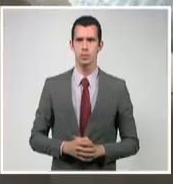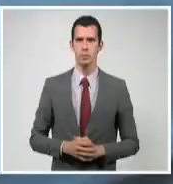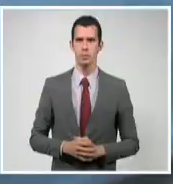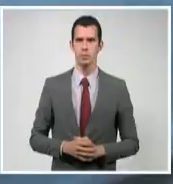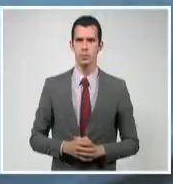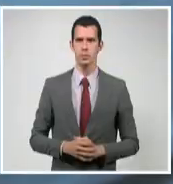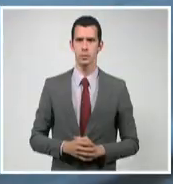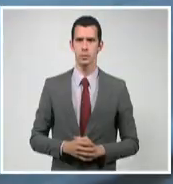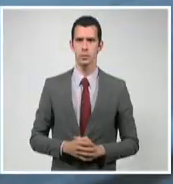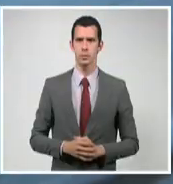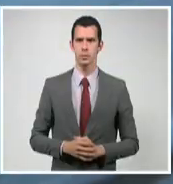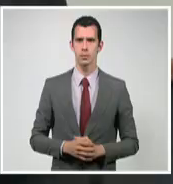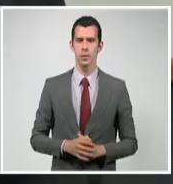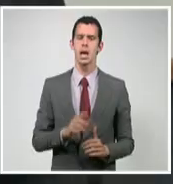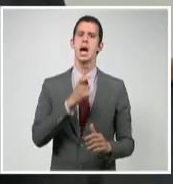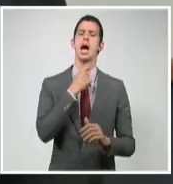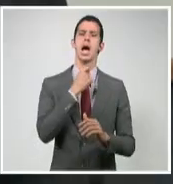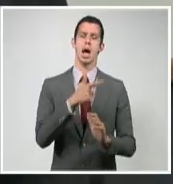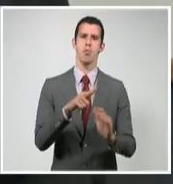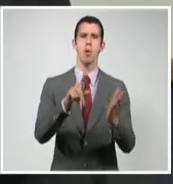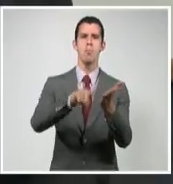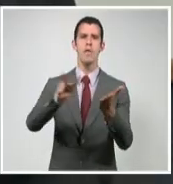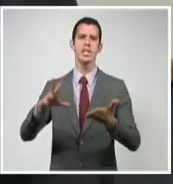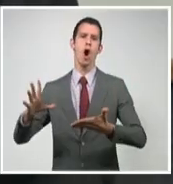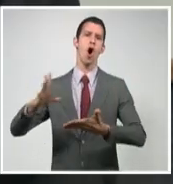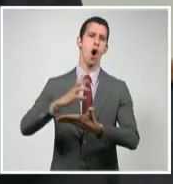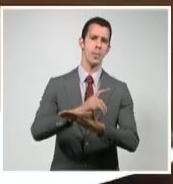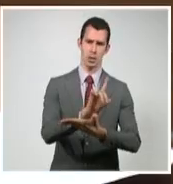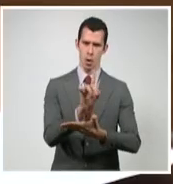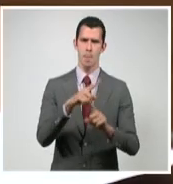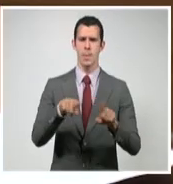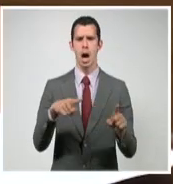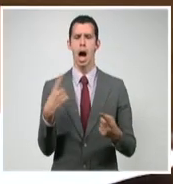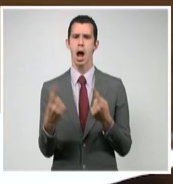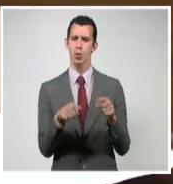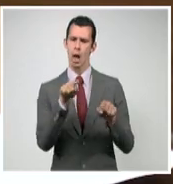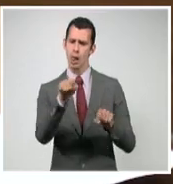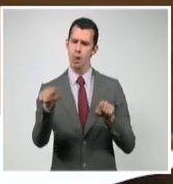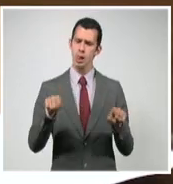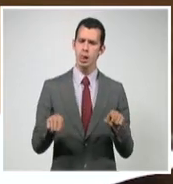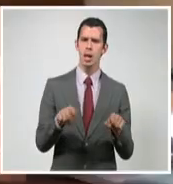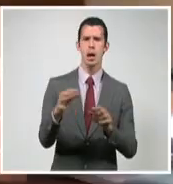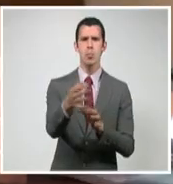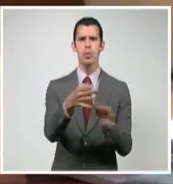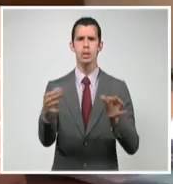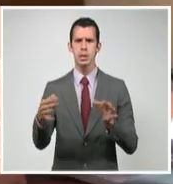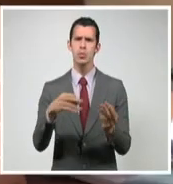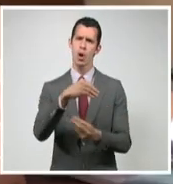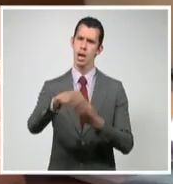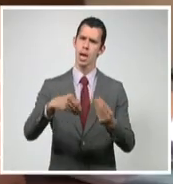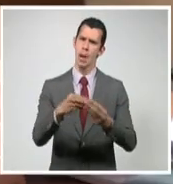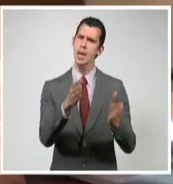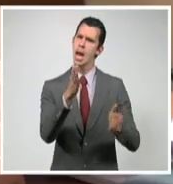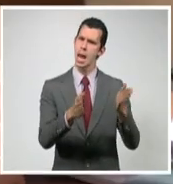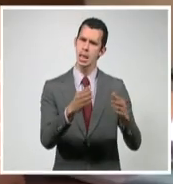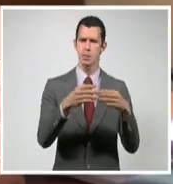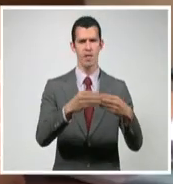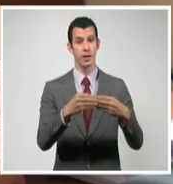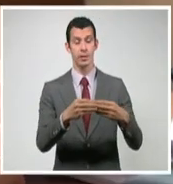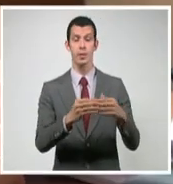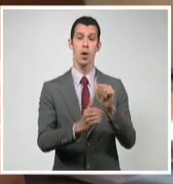municipios de diferentes provincias también cambio de fase o etapa en el combate alzarse con dos resumiendo podemos